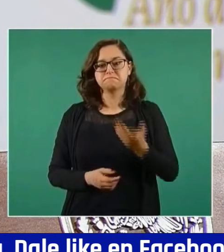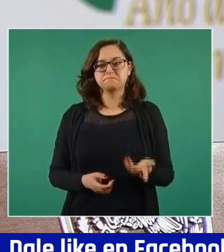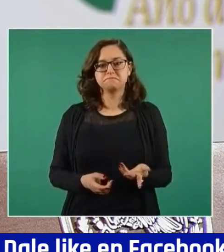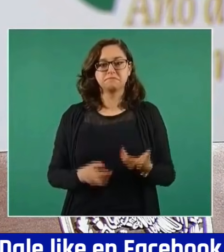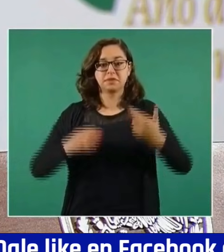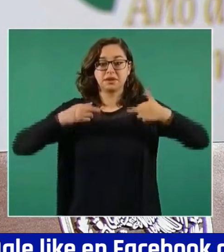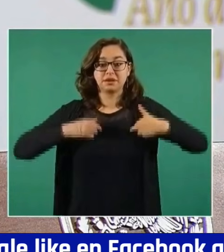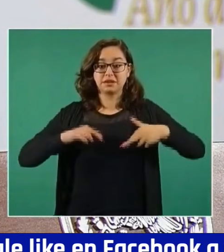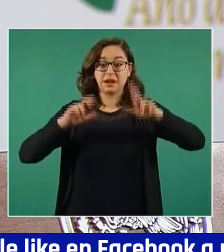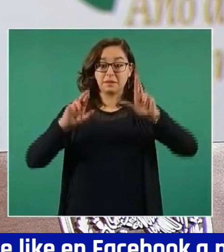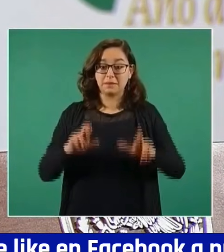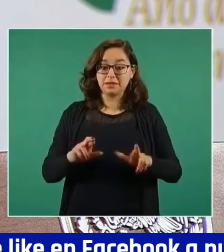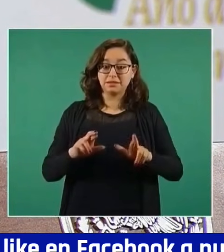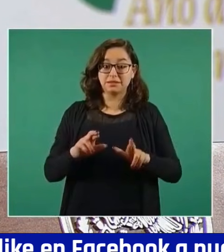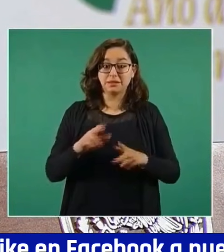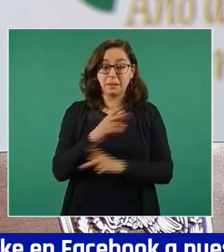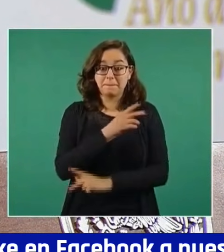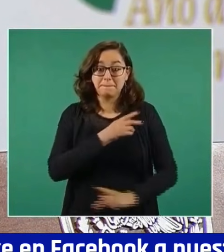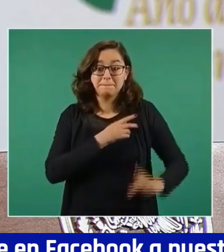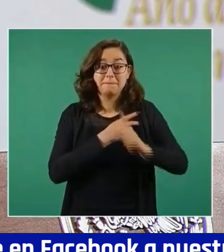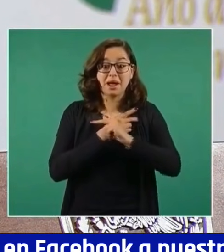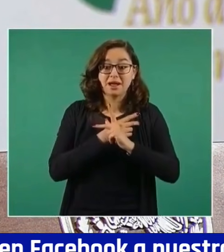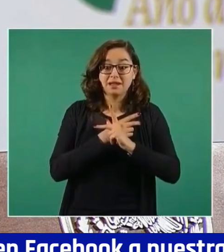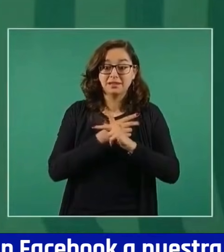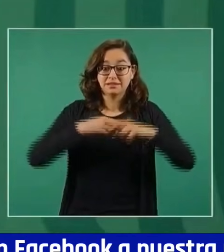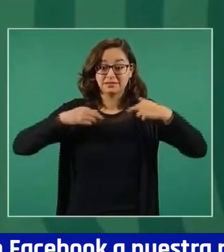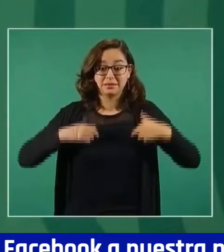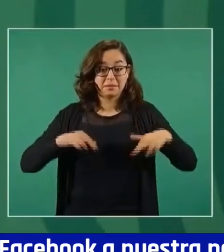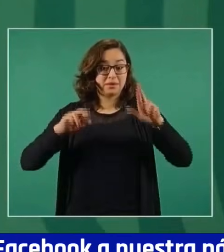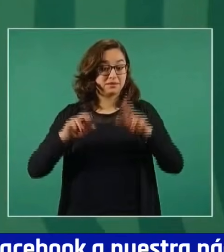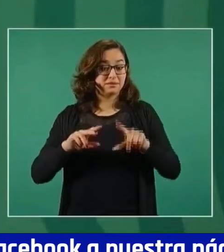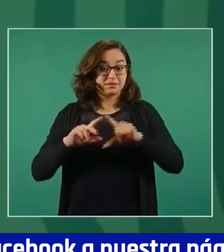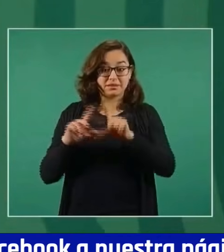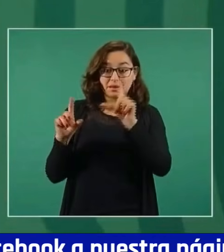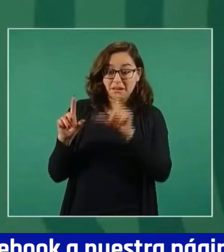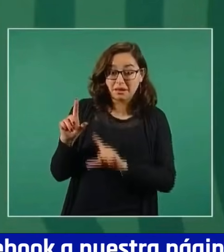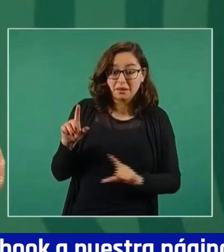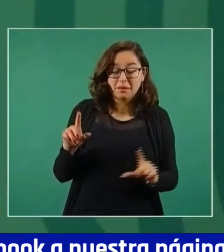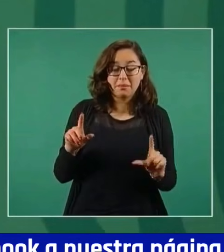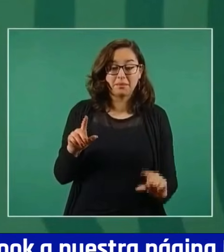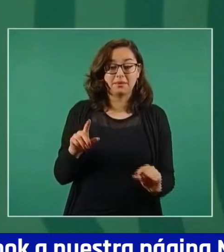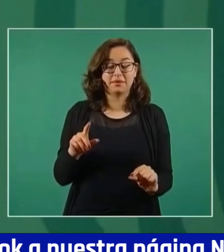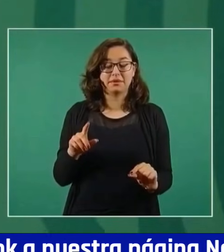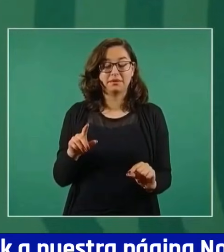es una representación del Estado mexicano. No es nada más